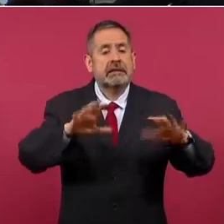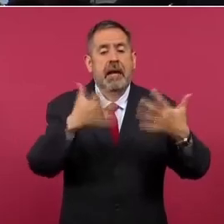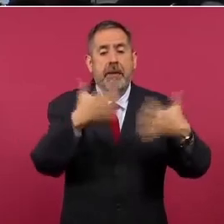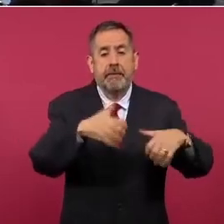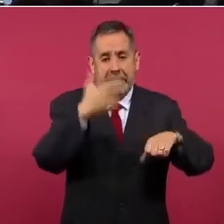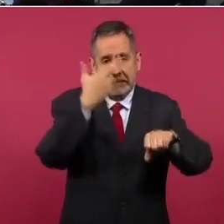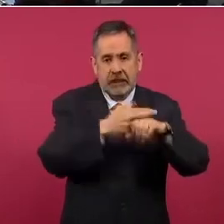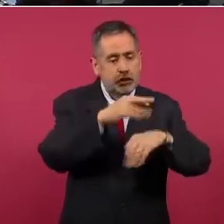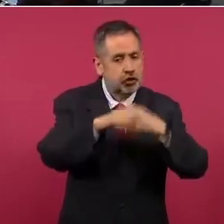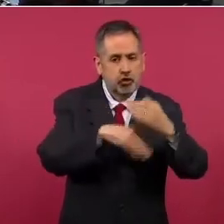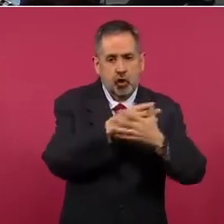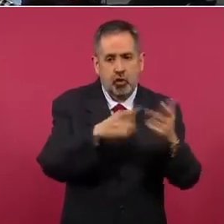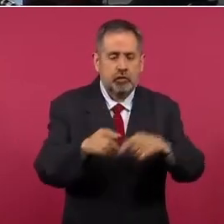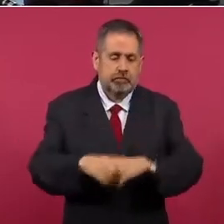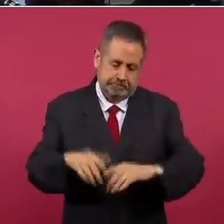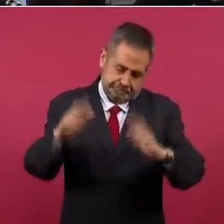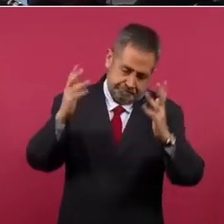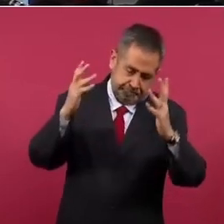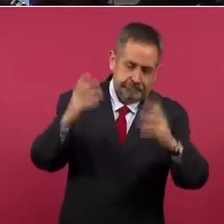Un aplauso.